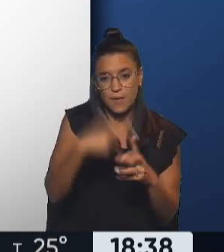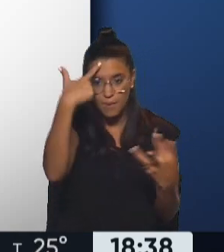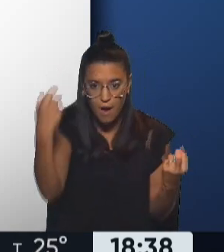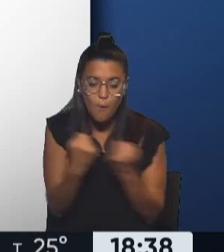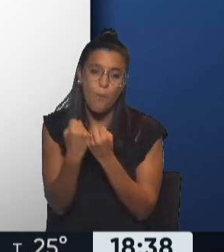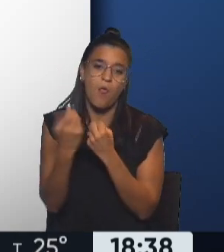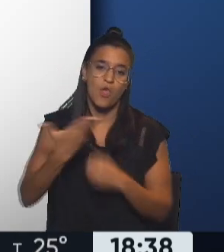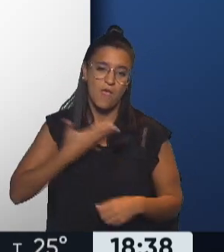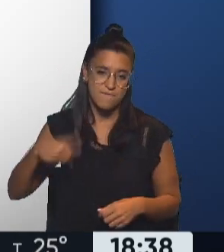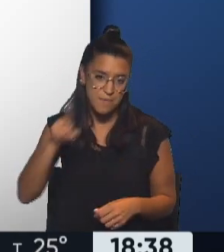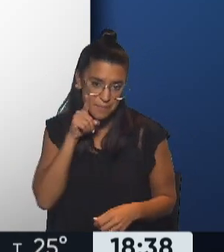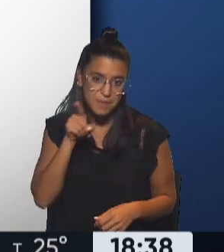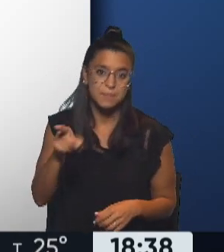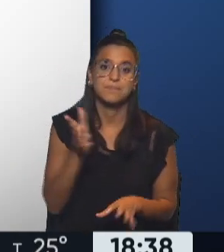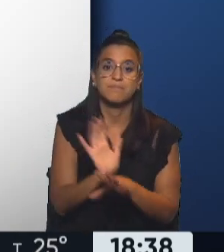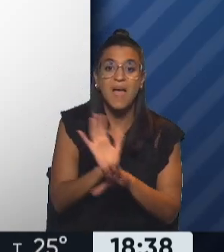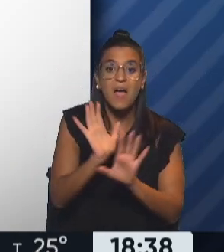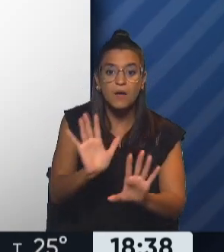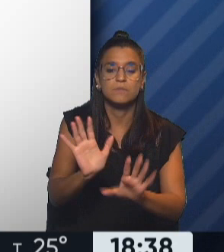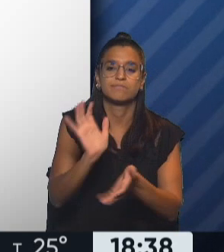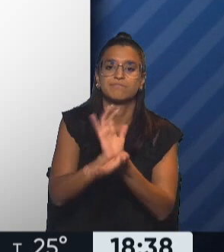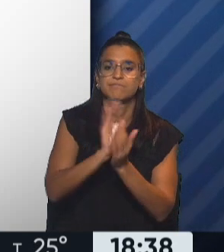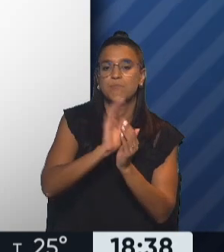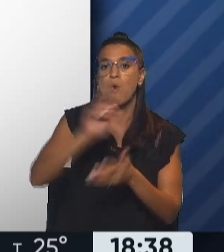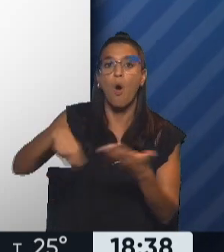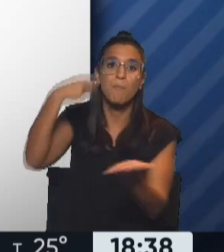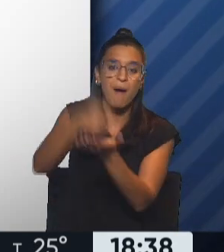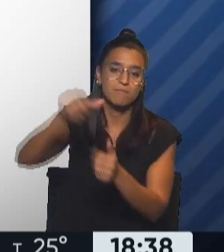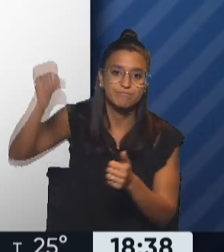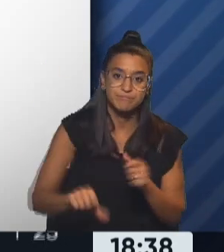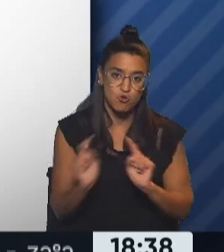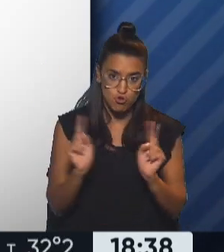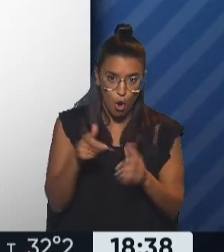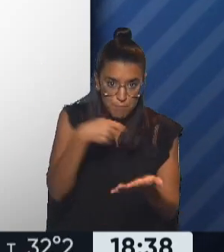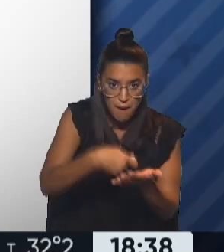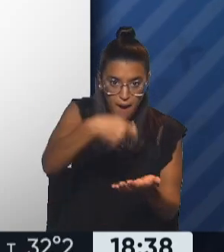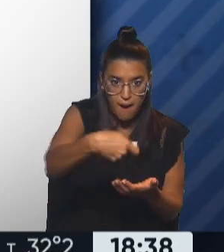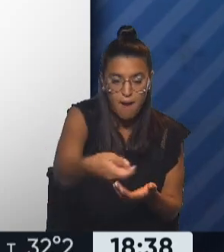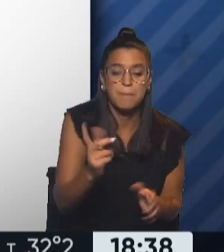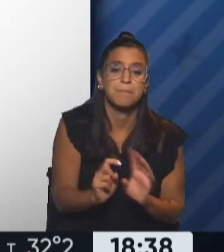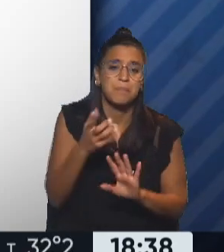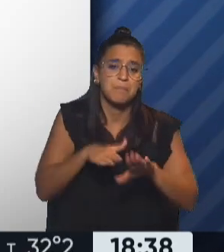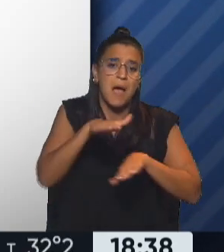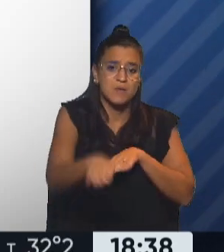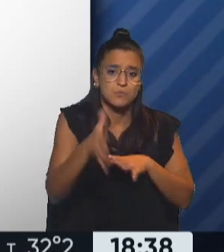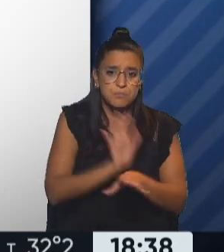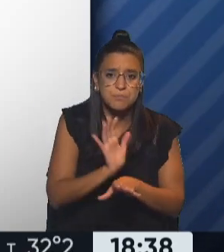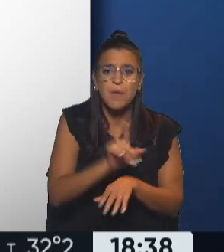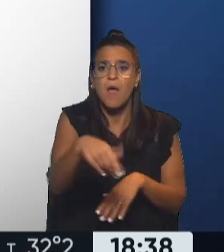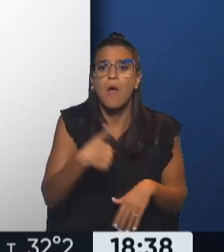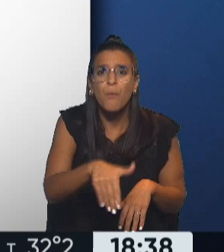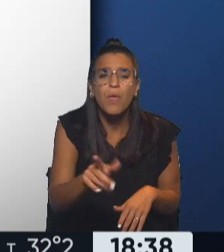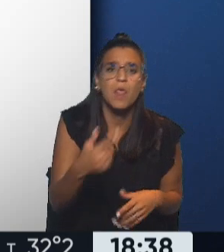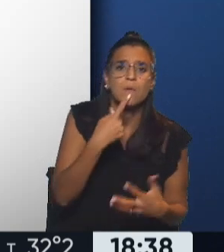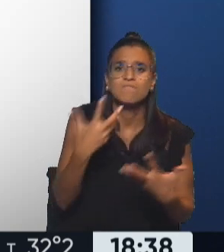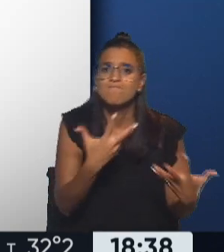Fondo Monetario Internacional, que evita así un costoso default. En un primer paso, es un primer paso para no seguir sembrando